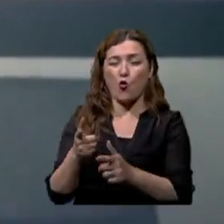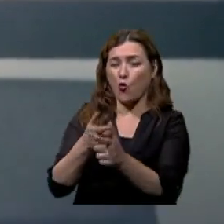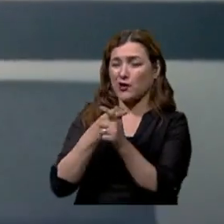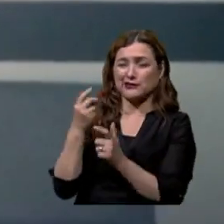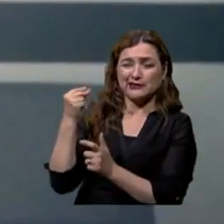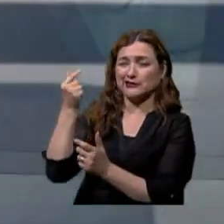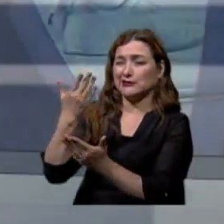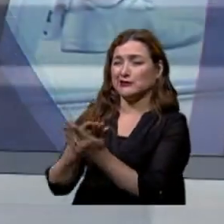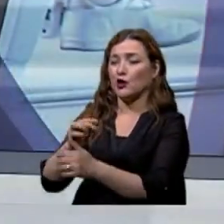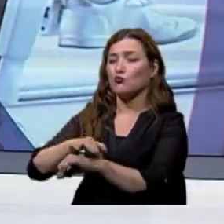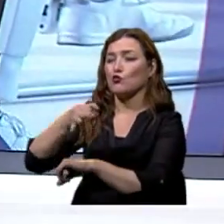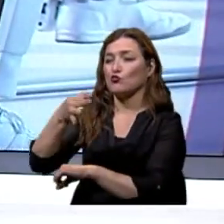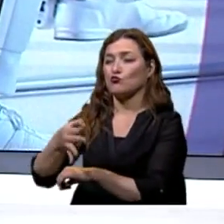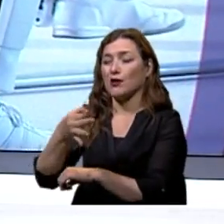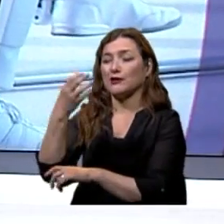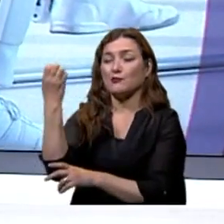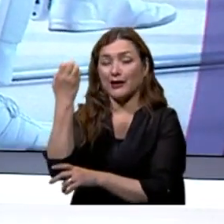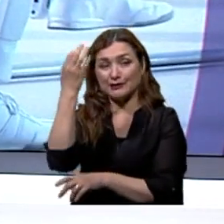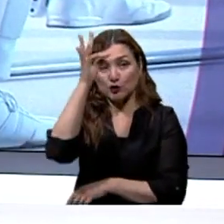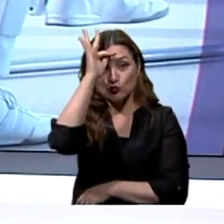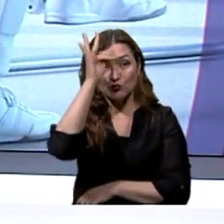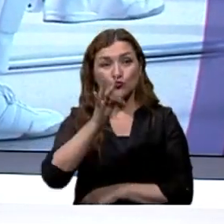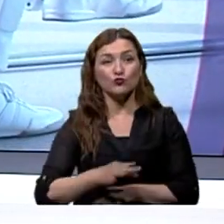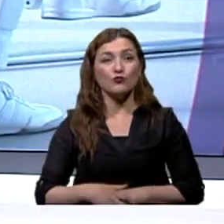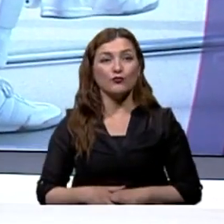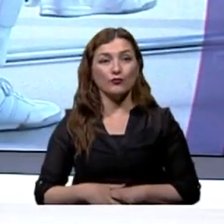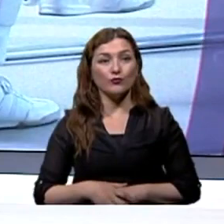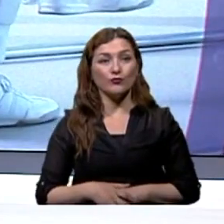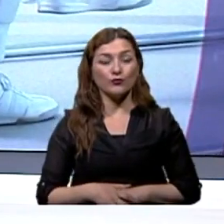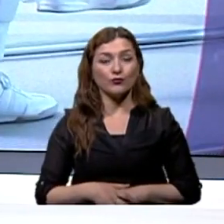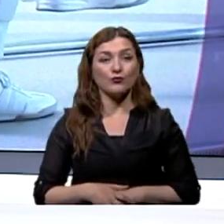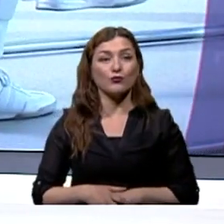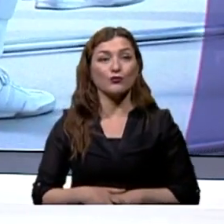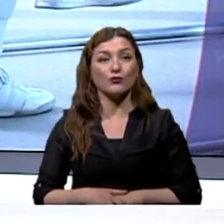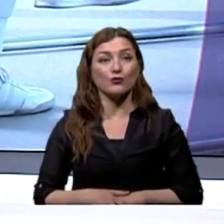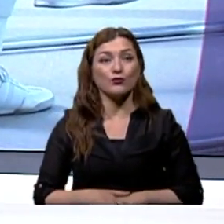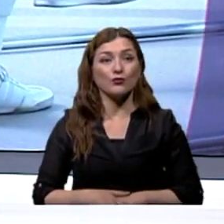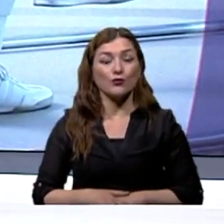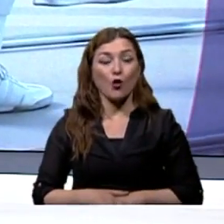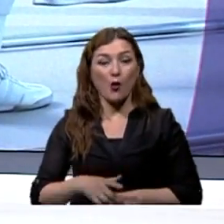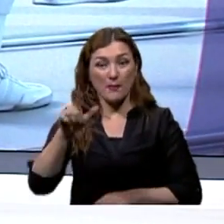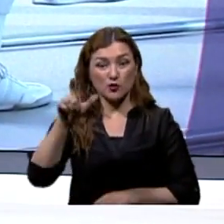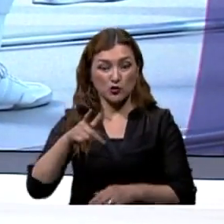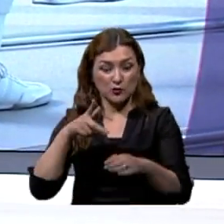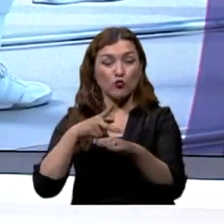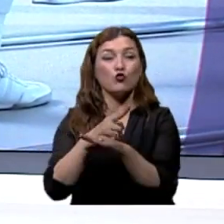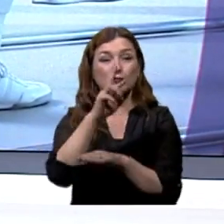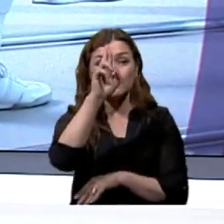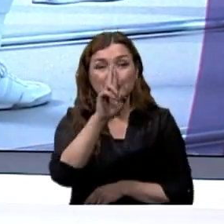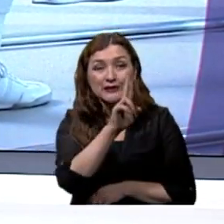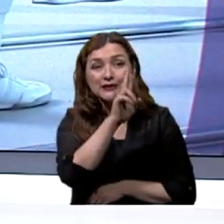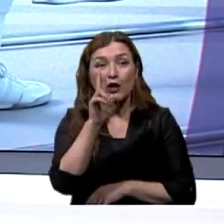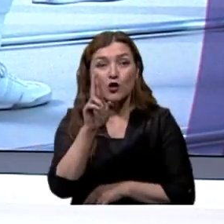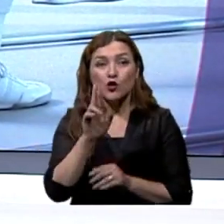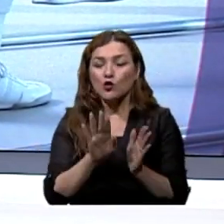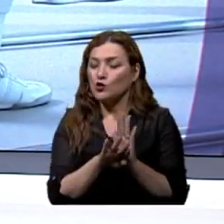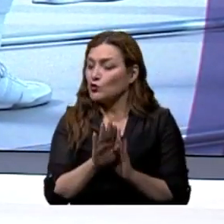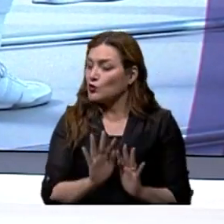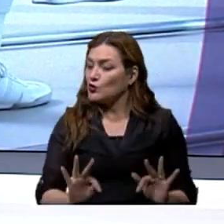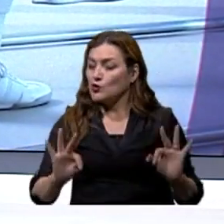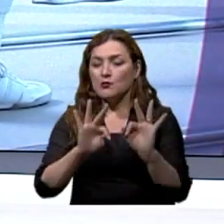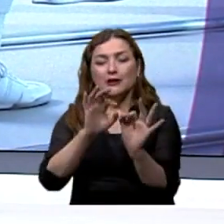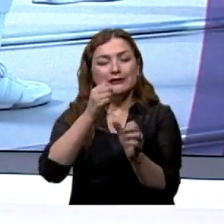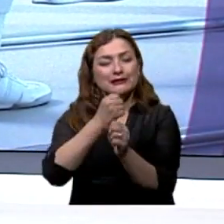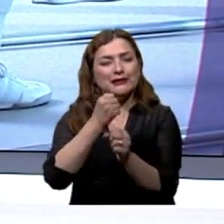urgencias. Pues ahora, cuando ya ha sufrido la amputación una persona, la rehabilitación es esencial. Es un